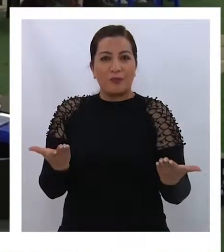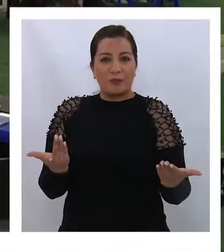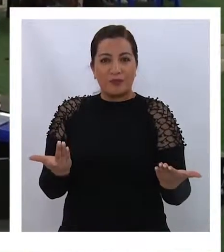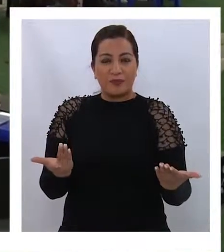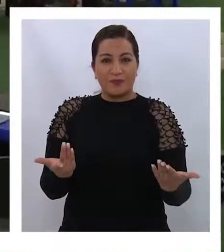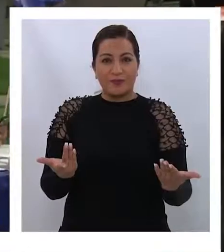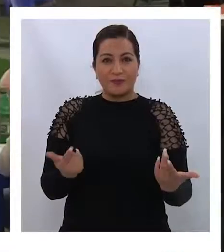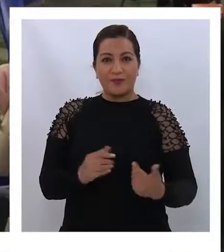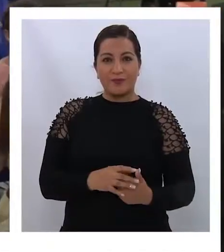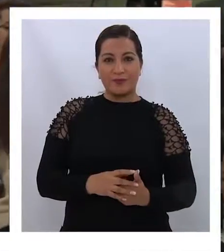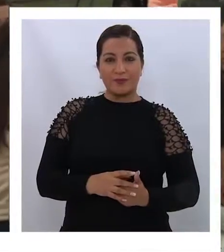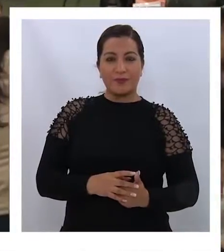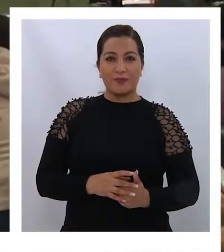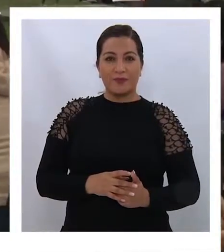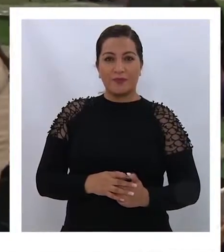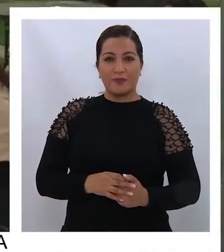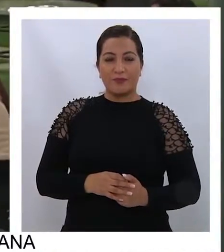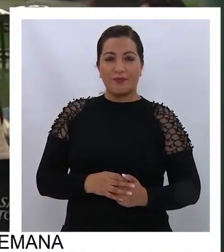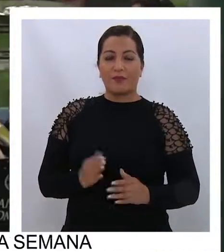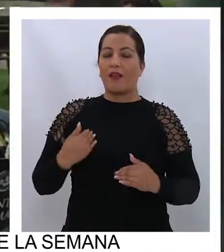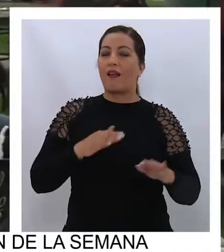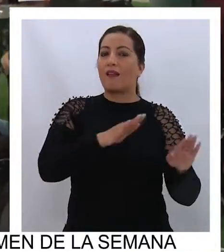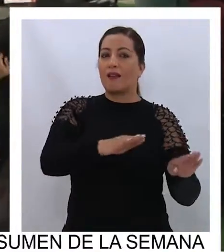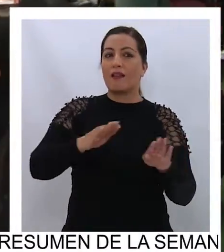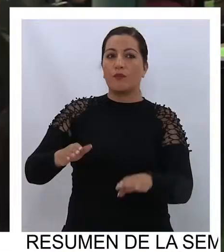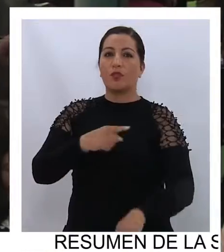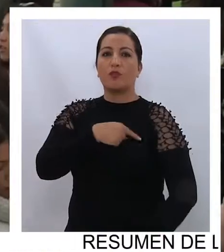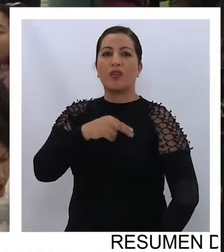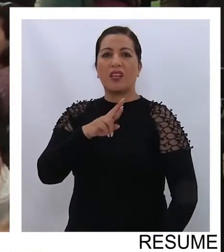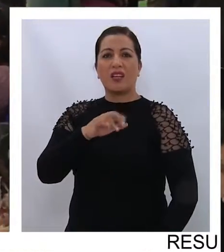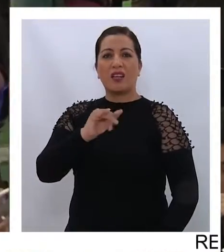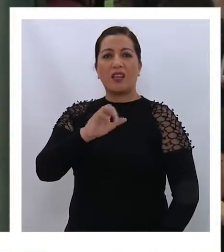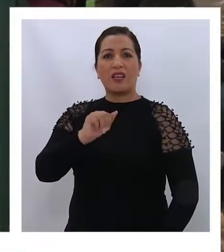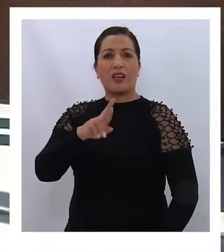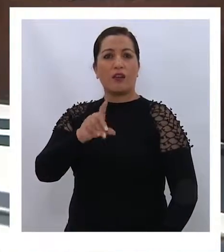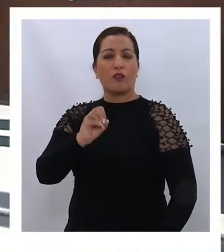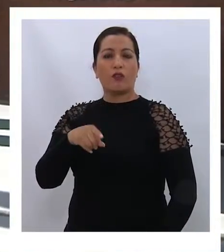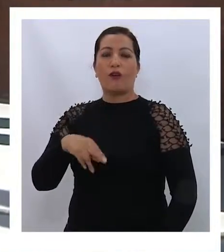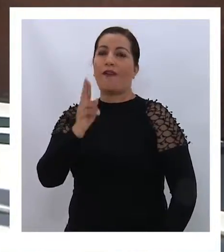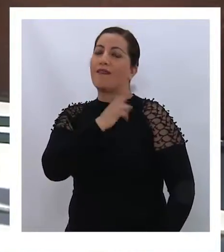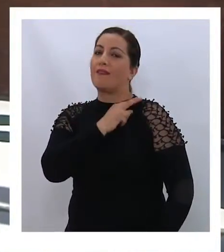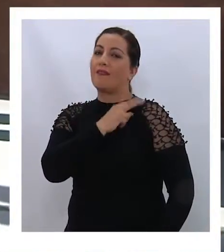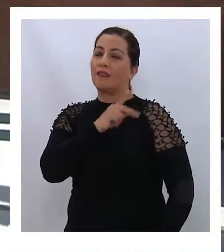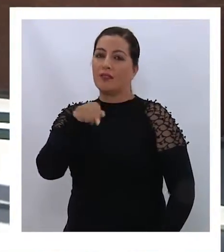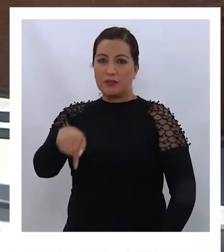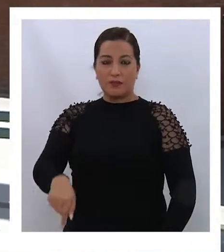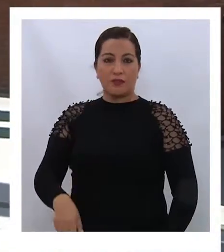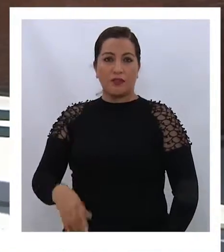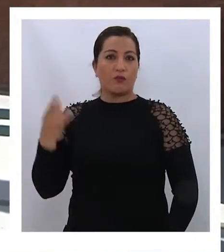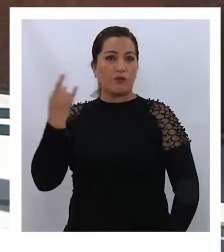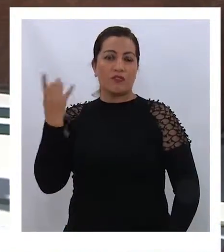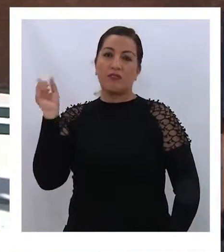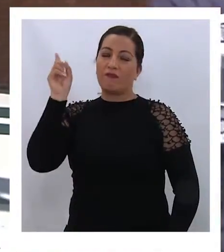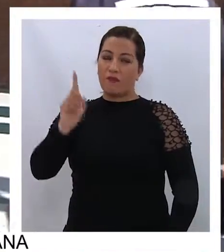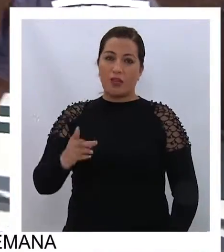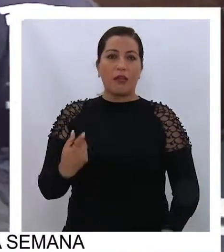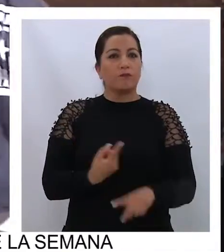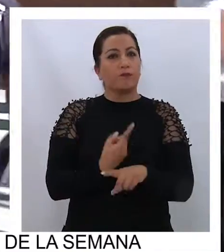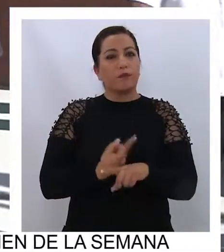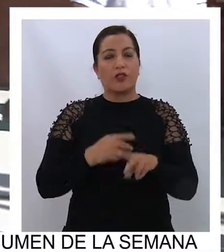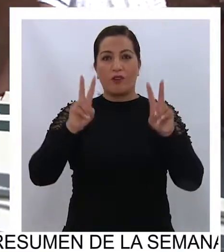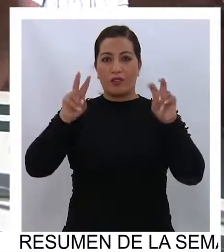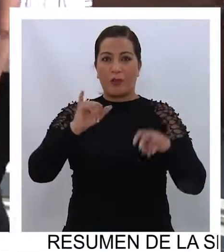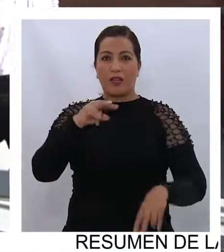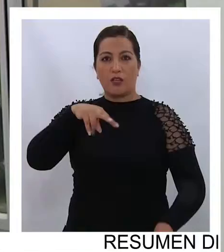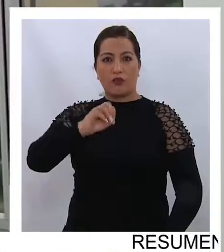el aporte de Ricardo Gurgaf, que es el gerente de Dictube, que nos viene a hablar justamente de innovación.